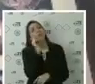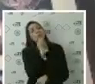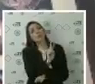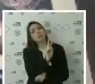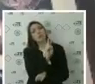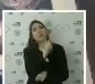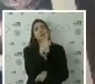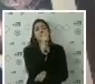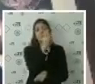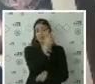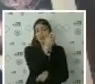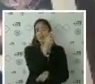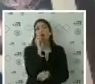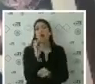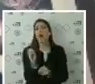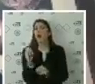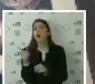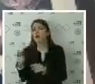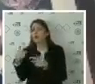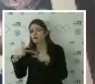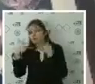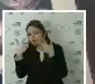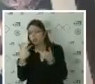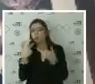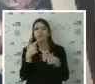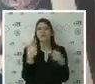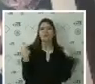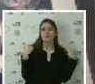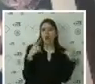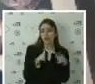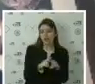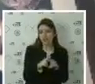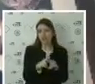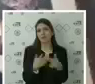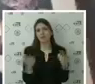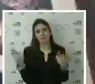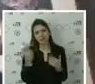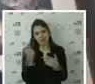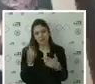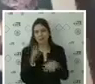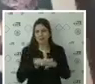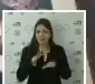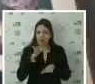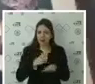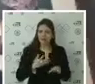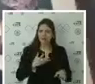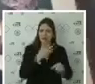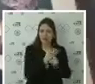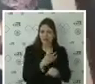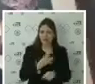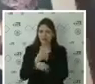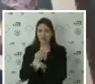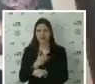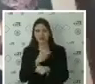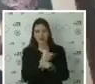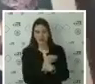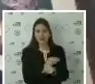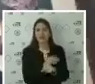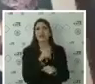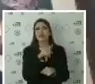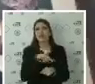un maestro. Yo digo que se deberían implementar bastantes medidas sobre, como dijo mi compañero